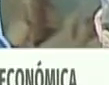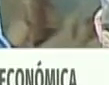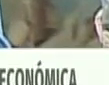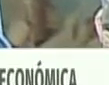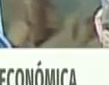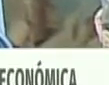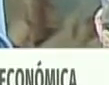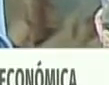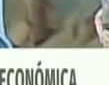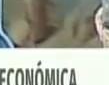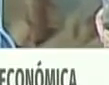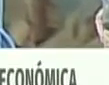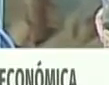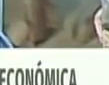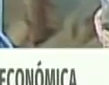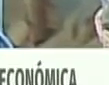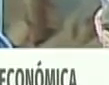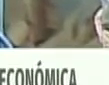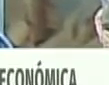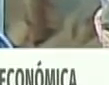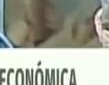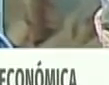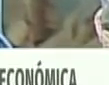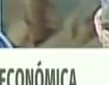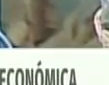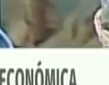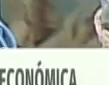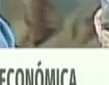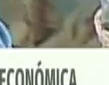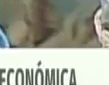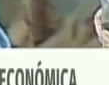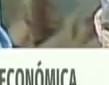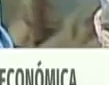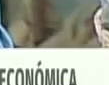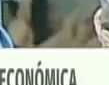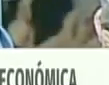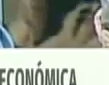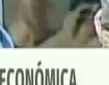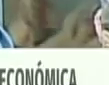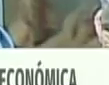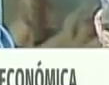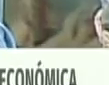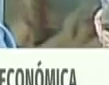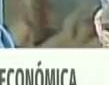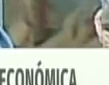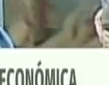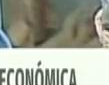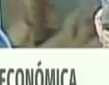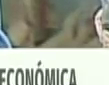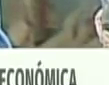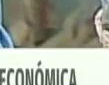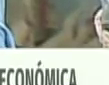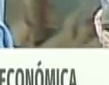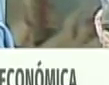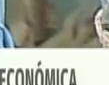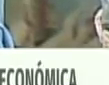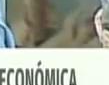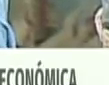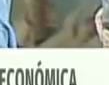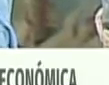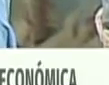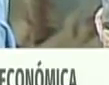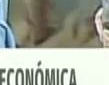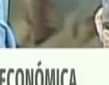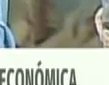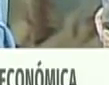falcón y el estado zulia son los tres estados que poseen los más grandes rebaños el estado miranda se perfila como uno de los estados de mejor